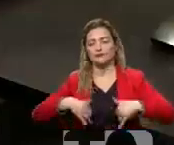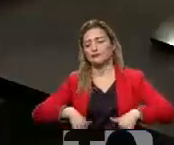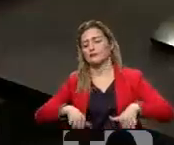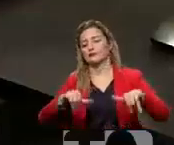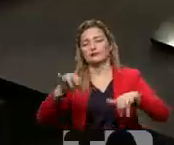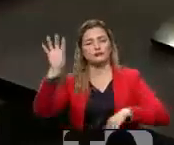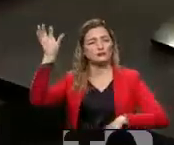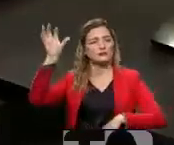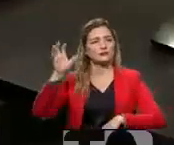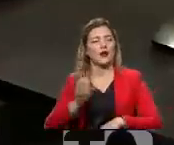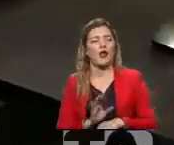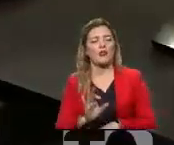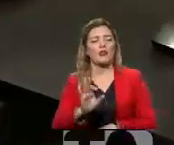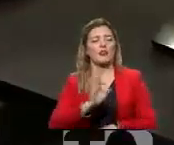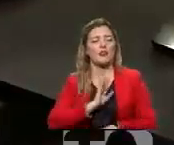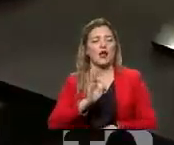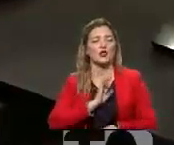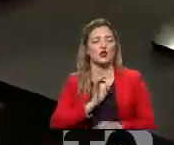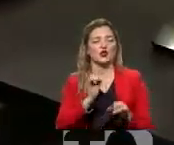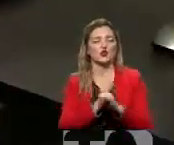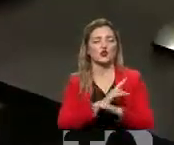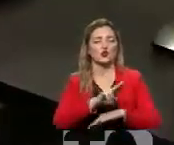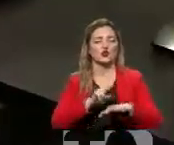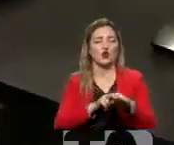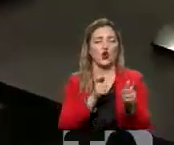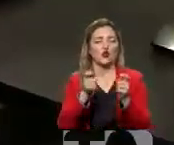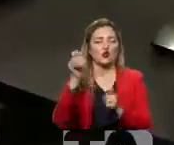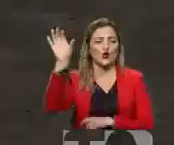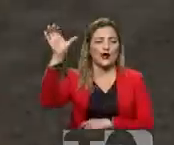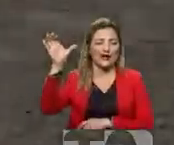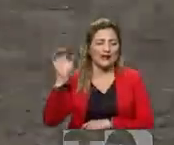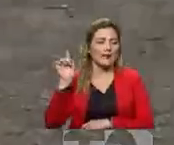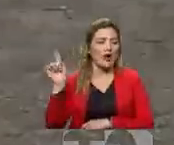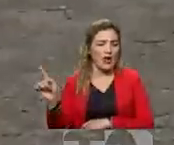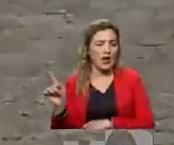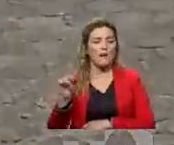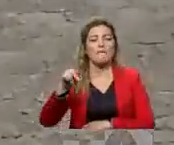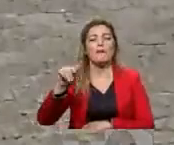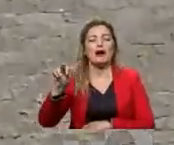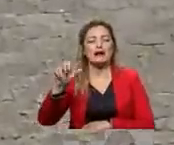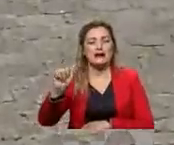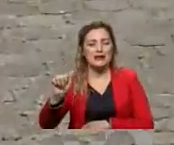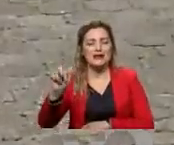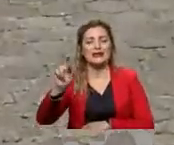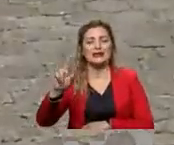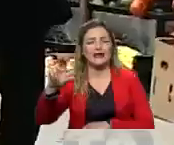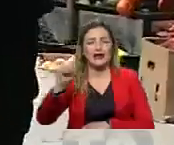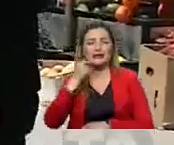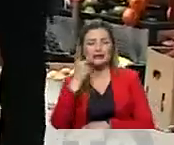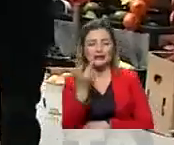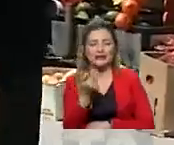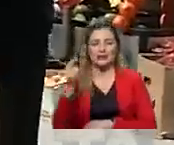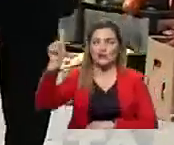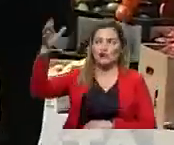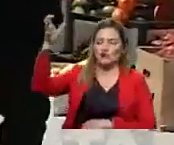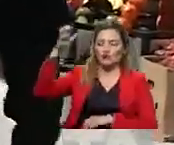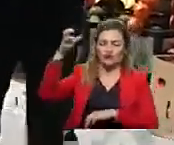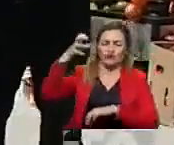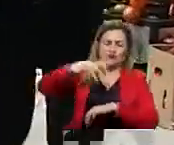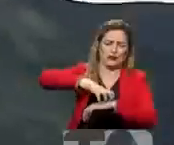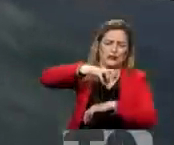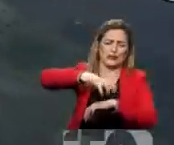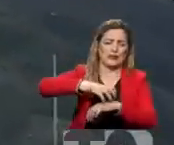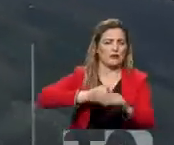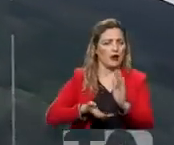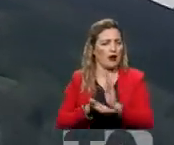según Raúl Parra, técnico del Instituto Nacional de Meteorología e Hidrología, INAMI. Las escalas de radiación han llegado a niveles altos y muy altos